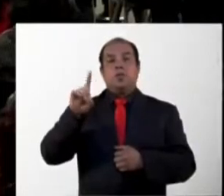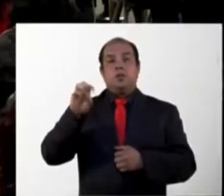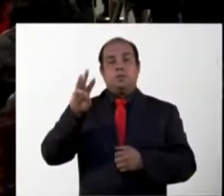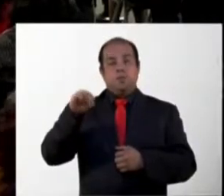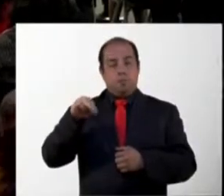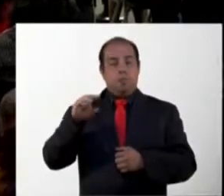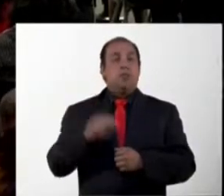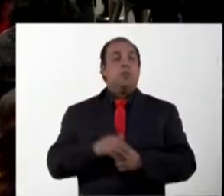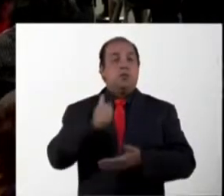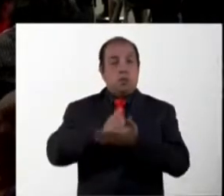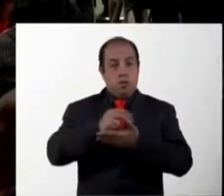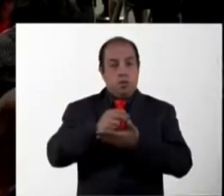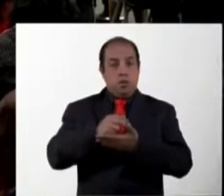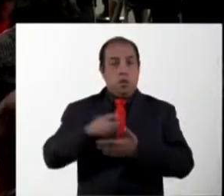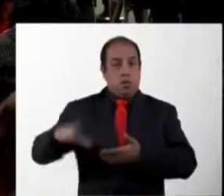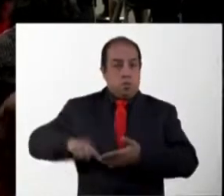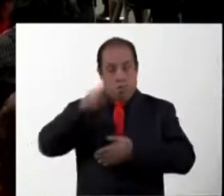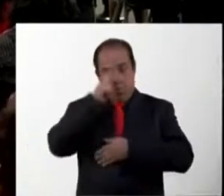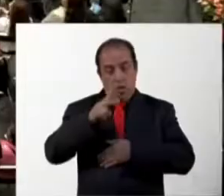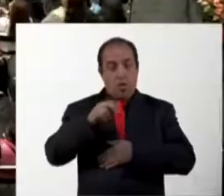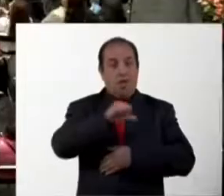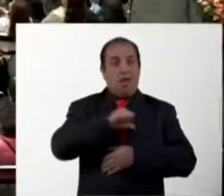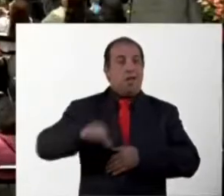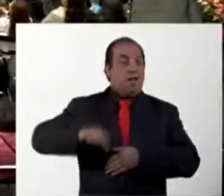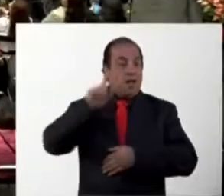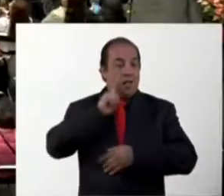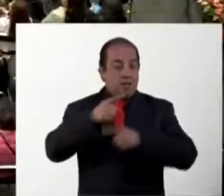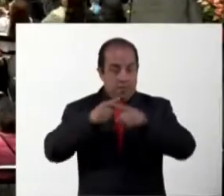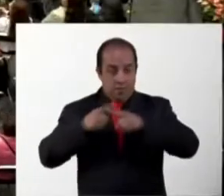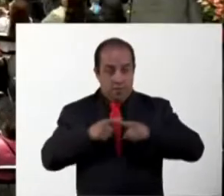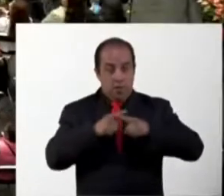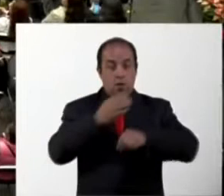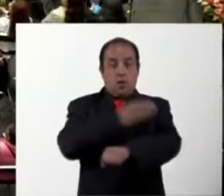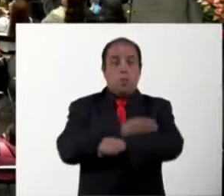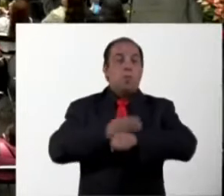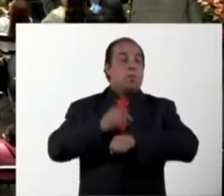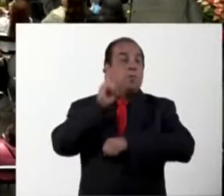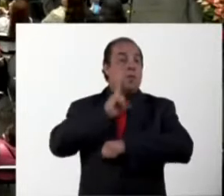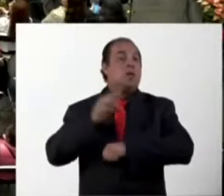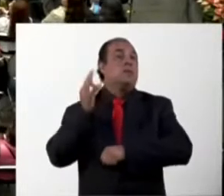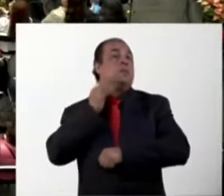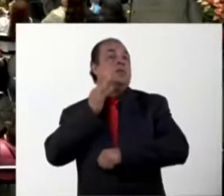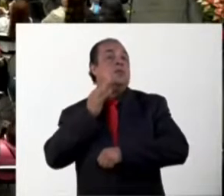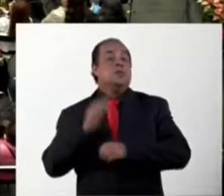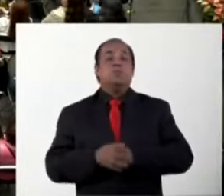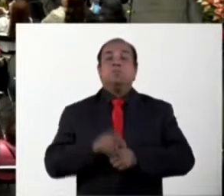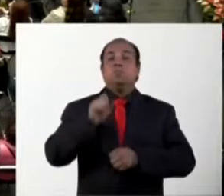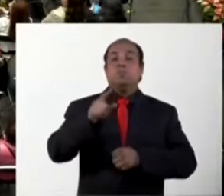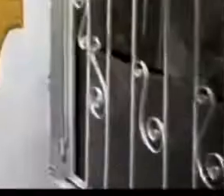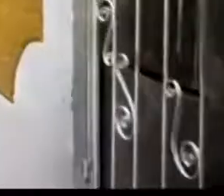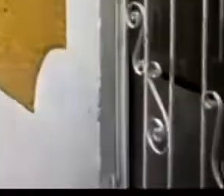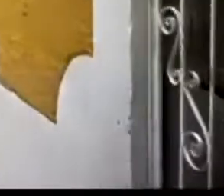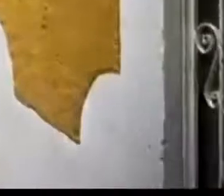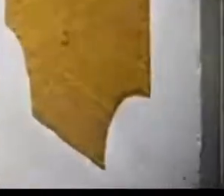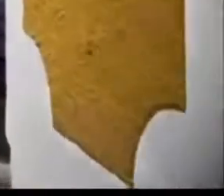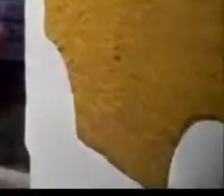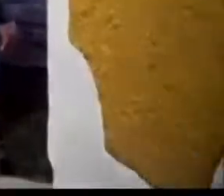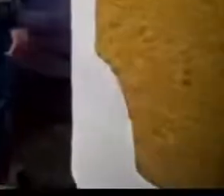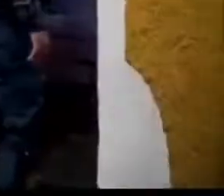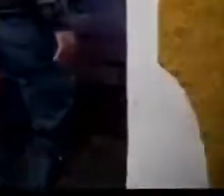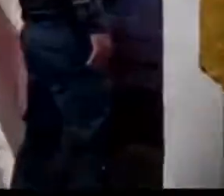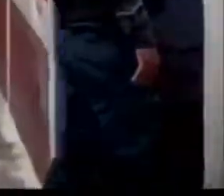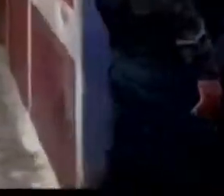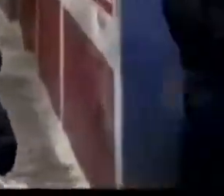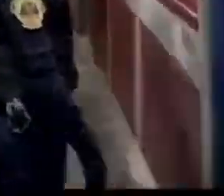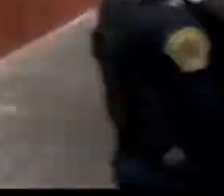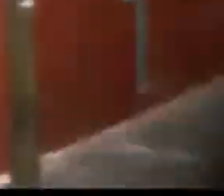mencionar a la maestra Marcela Figueroa, subsecretaria de Desarrollo Institucional de la Secretaría de Seguridad Ciudadana de la Ciudad de México, que ha modificado